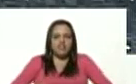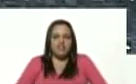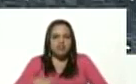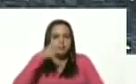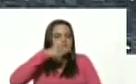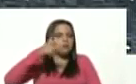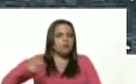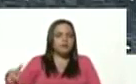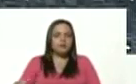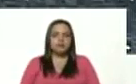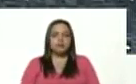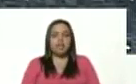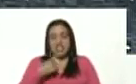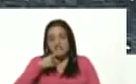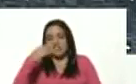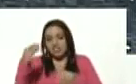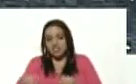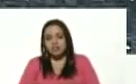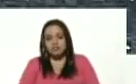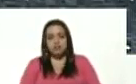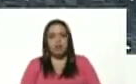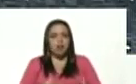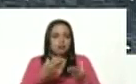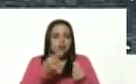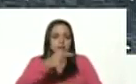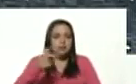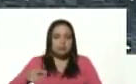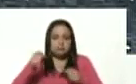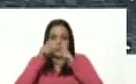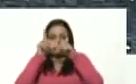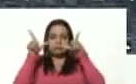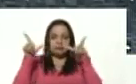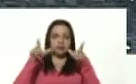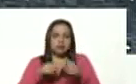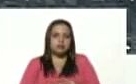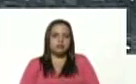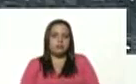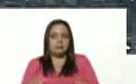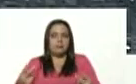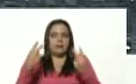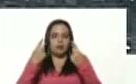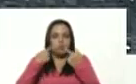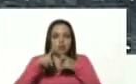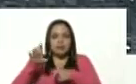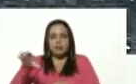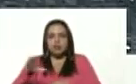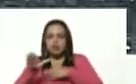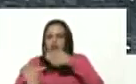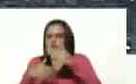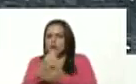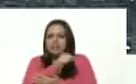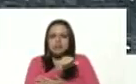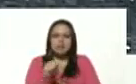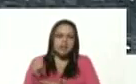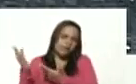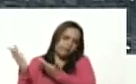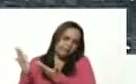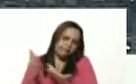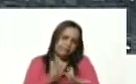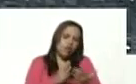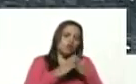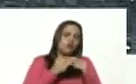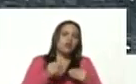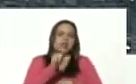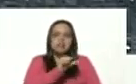pueblo. Es la verdad. Mucha gente queda impresionada. Vienen del exterior. Todas las semanas yo recibo gente que viene del exterior. Todas